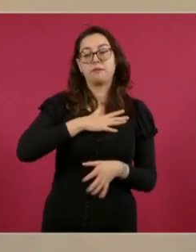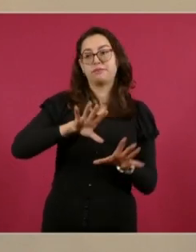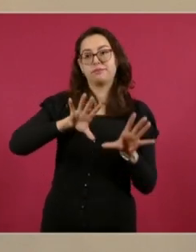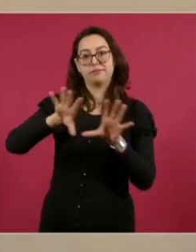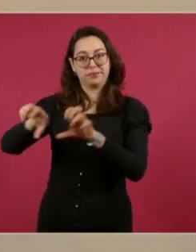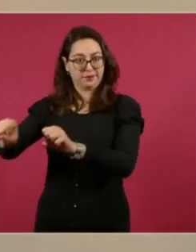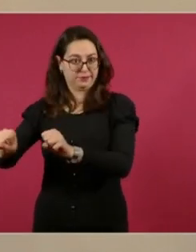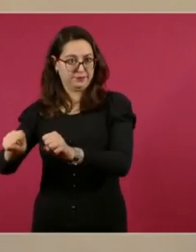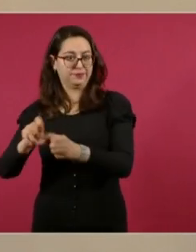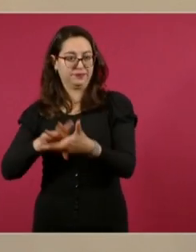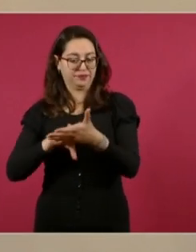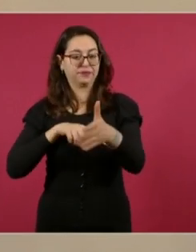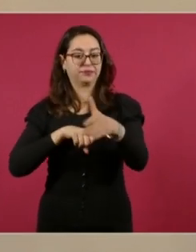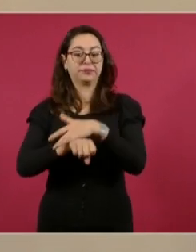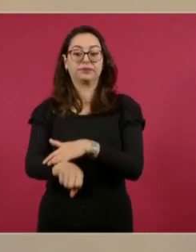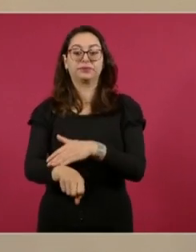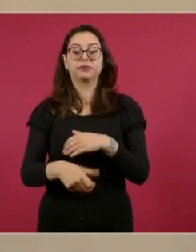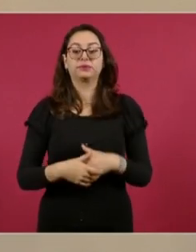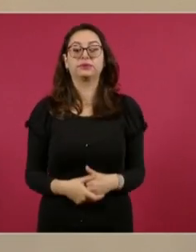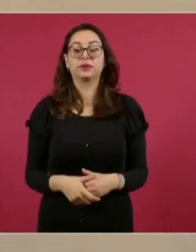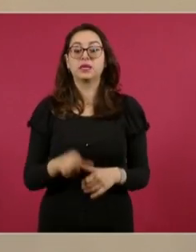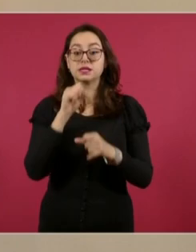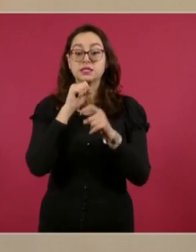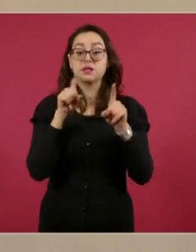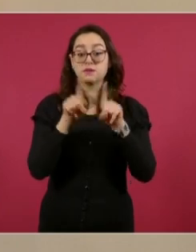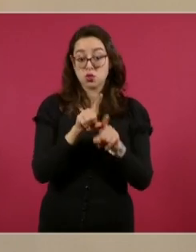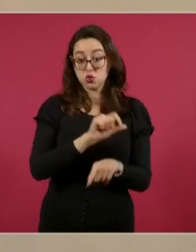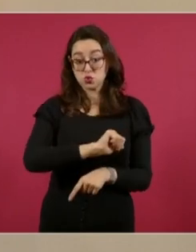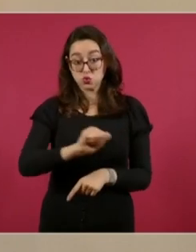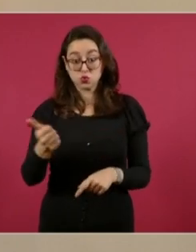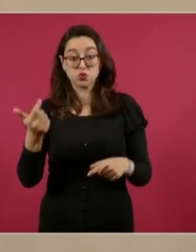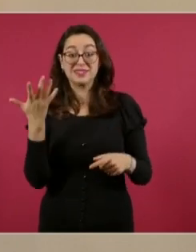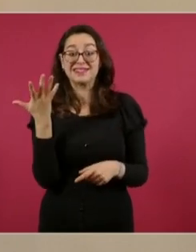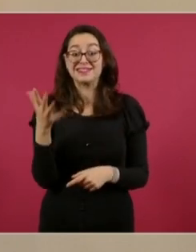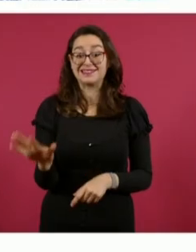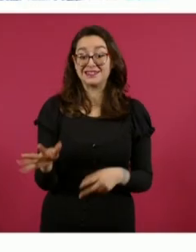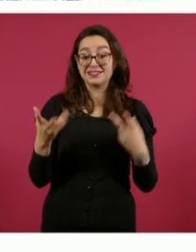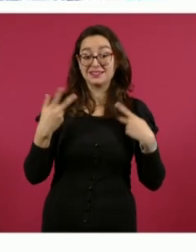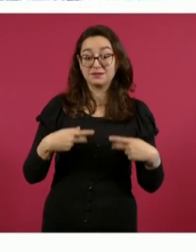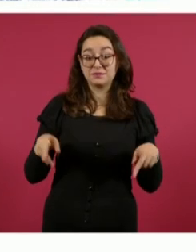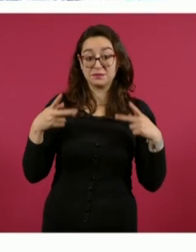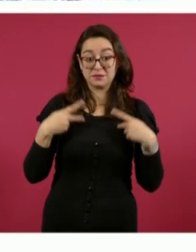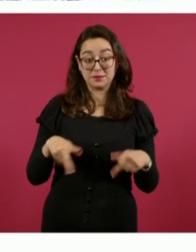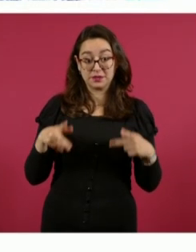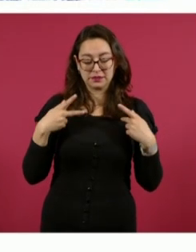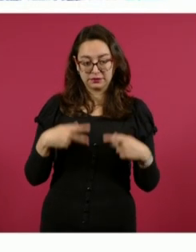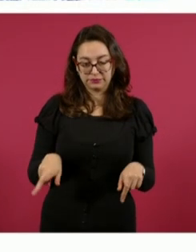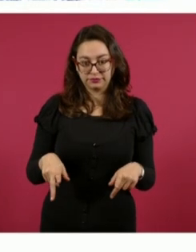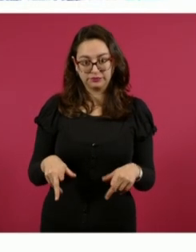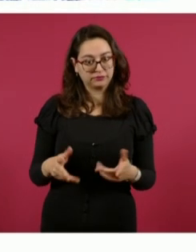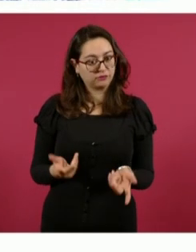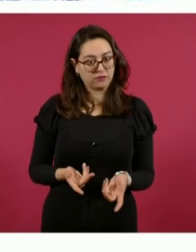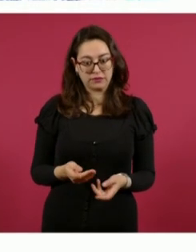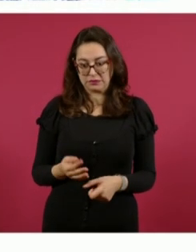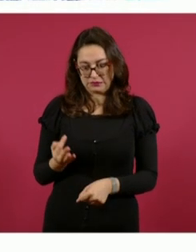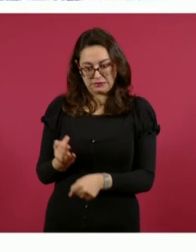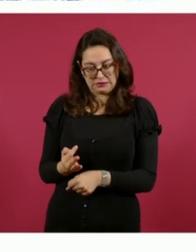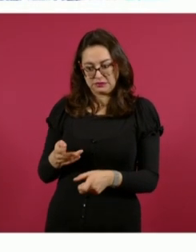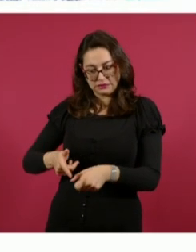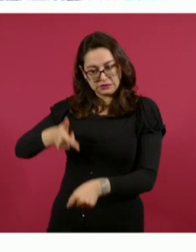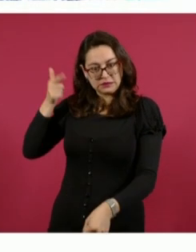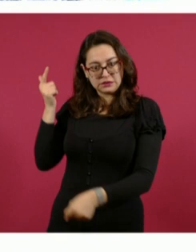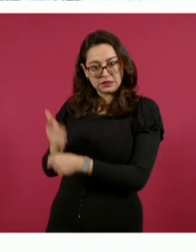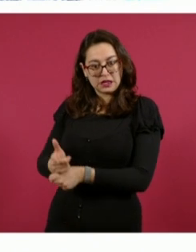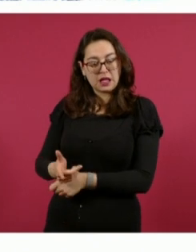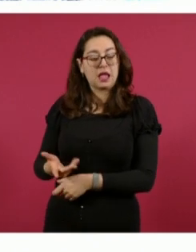tenemos la detención de estas 10 personas. Esto fue en flagrancia y por parte de la Fiscalía General de la República